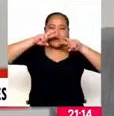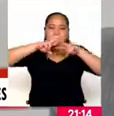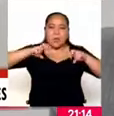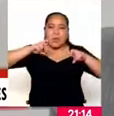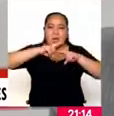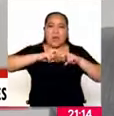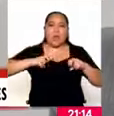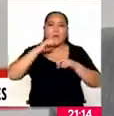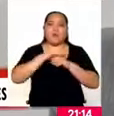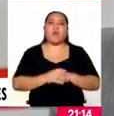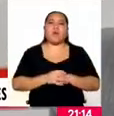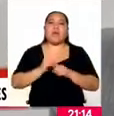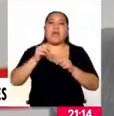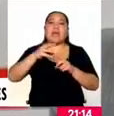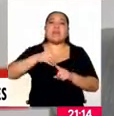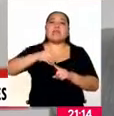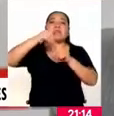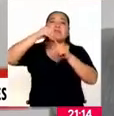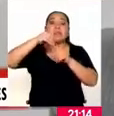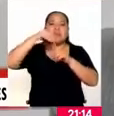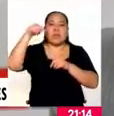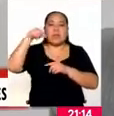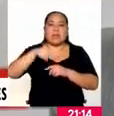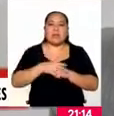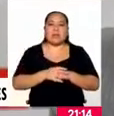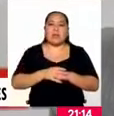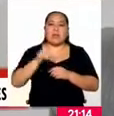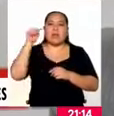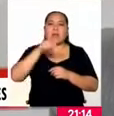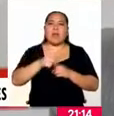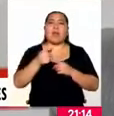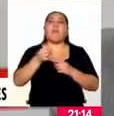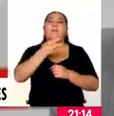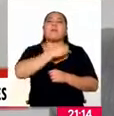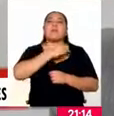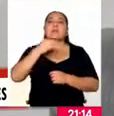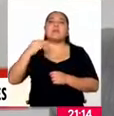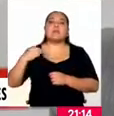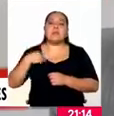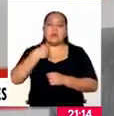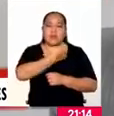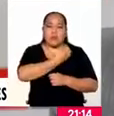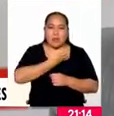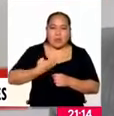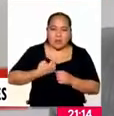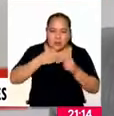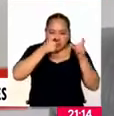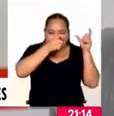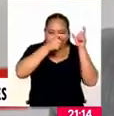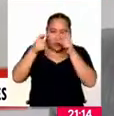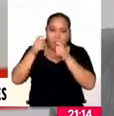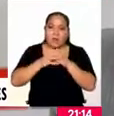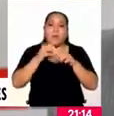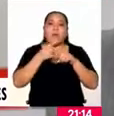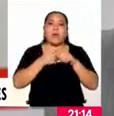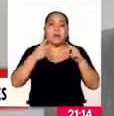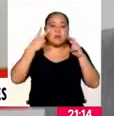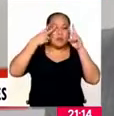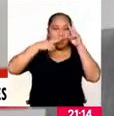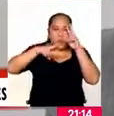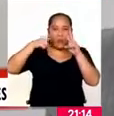unidad especializada, bajo la dirección del Ministerio Público. Sin embargo, se ha podido